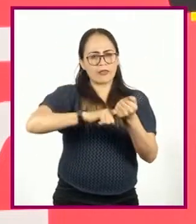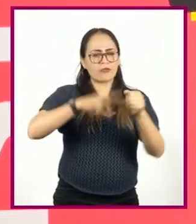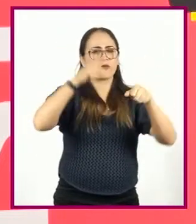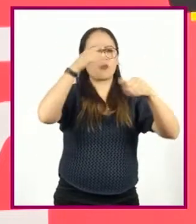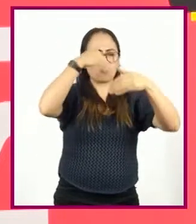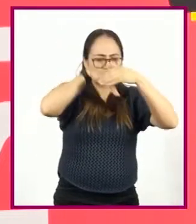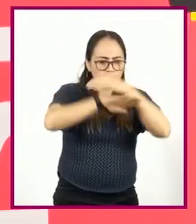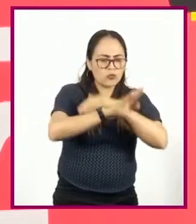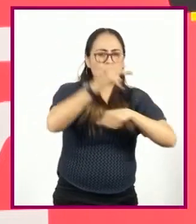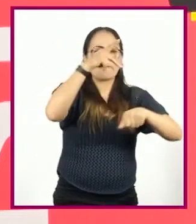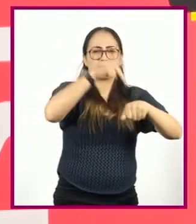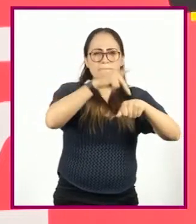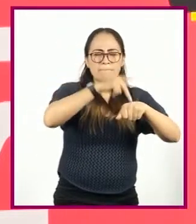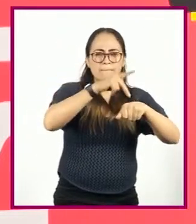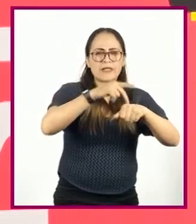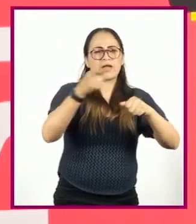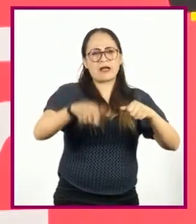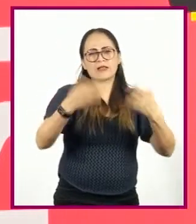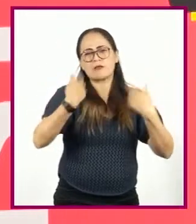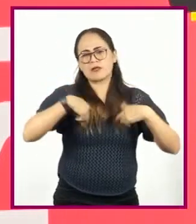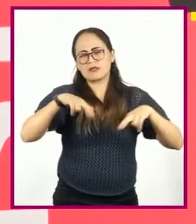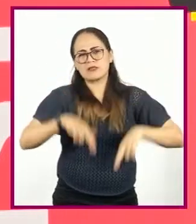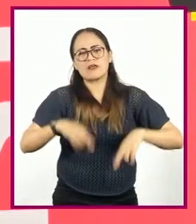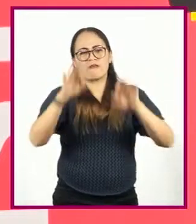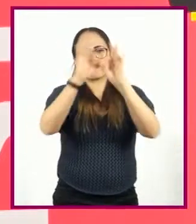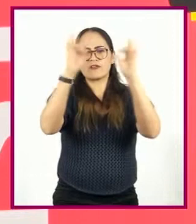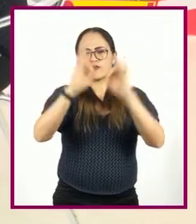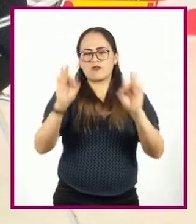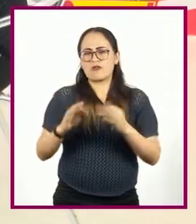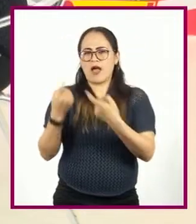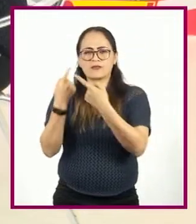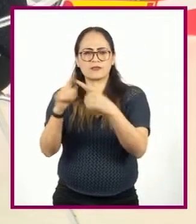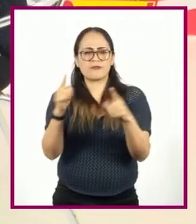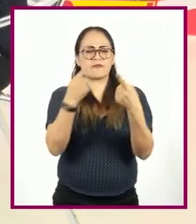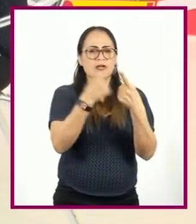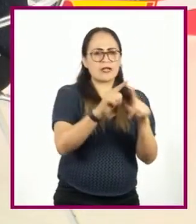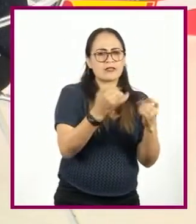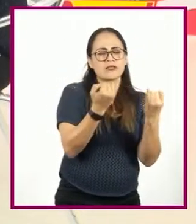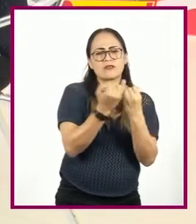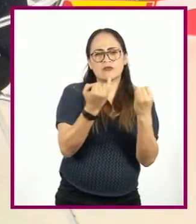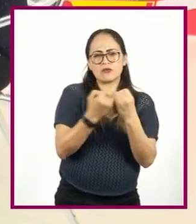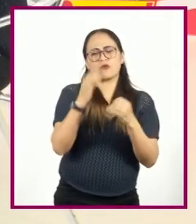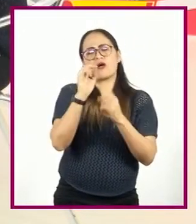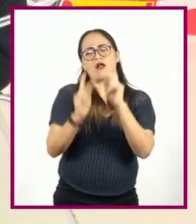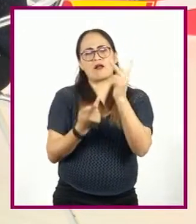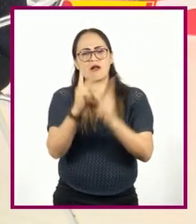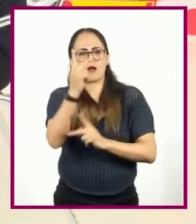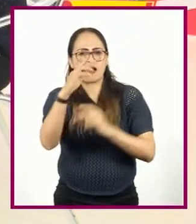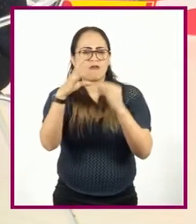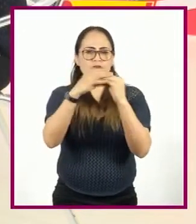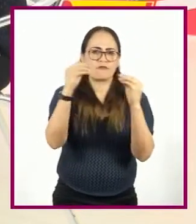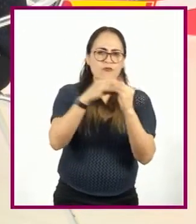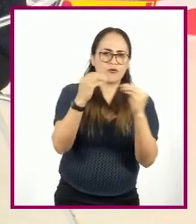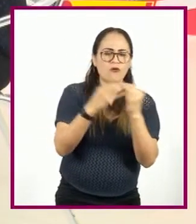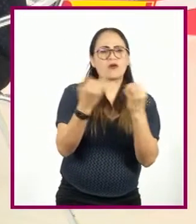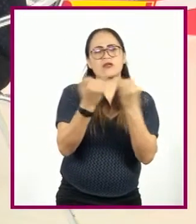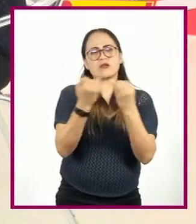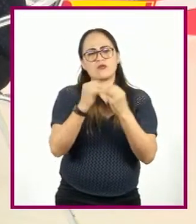las que se representan figuras geométricas, así como de flora, fauna y escenas de caza.